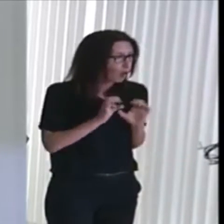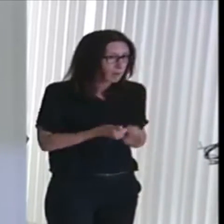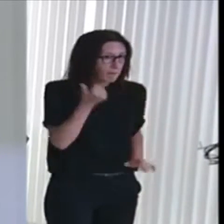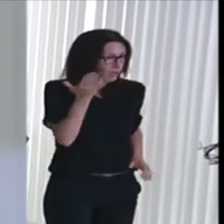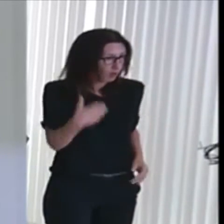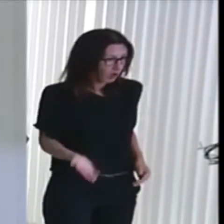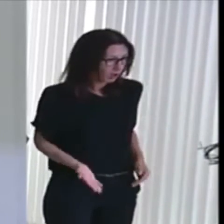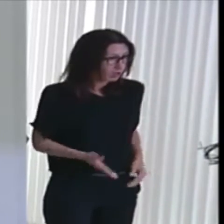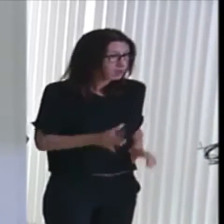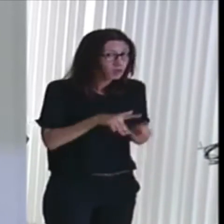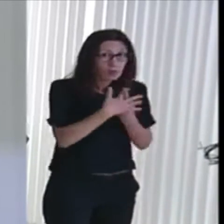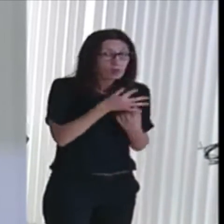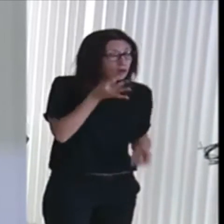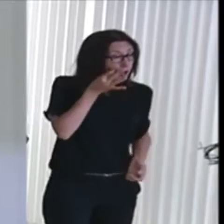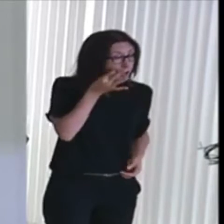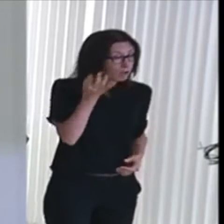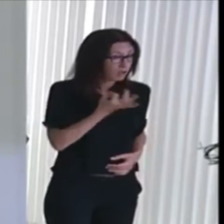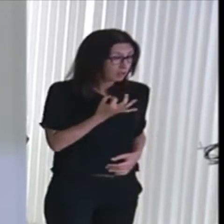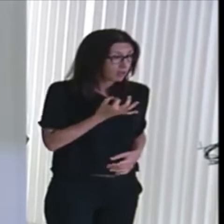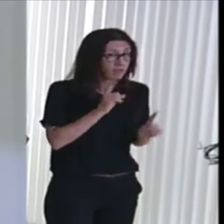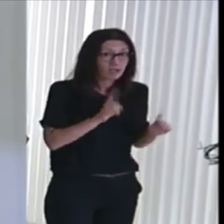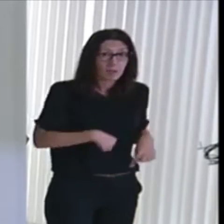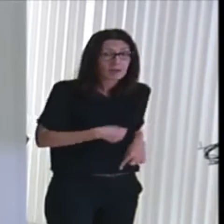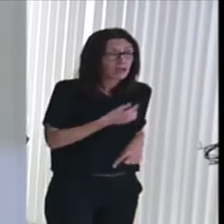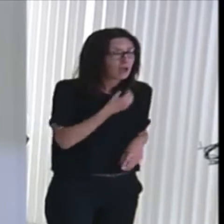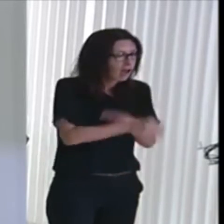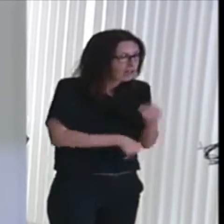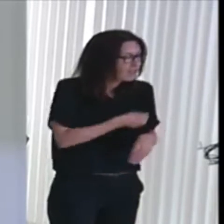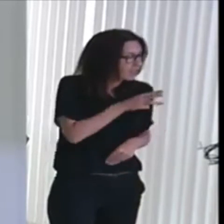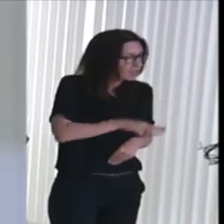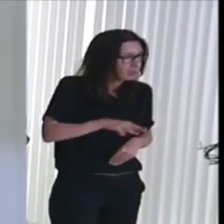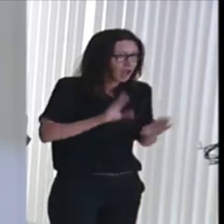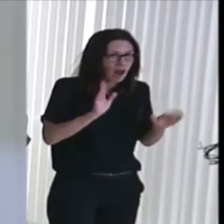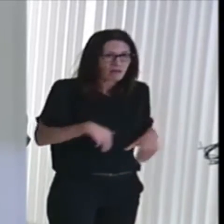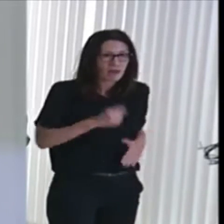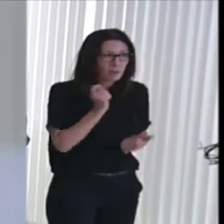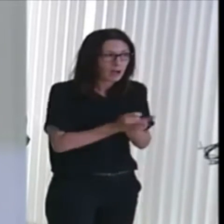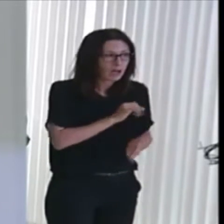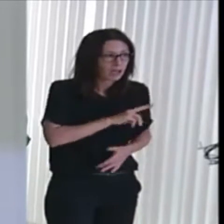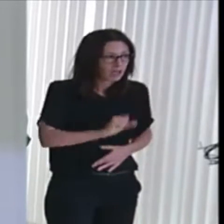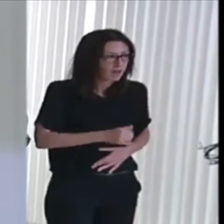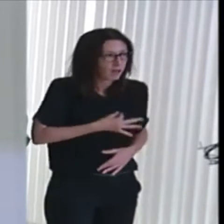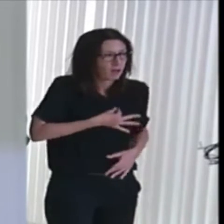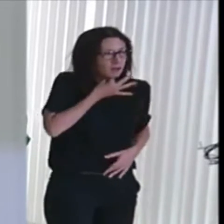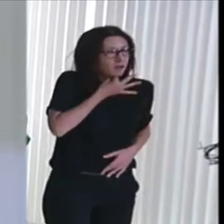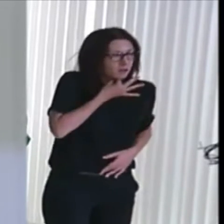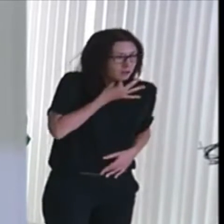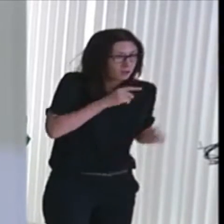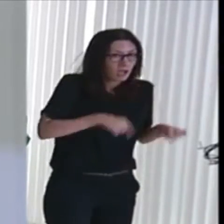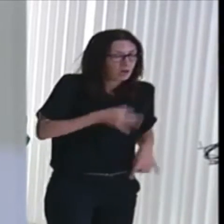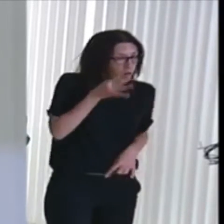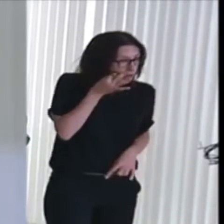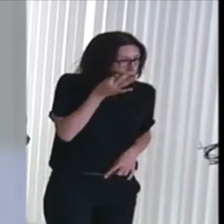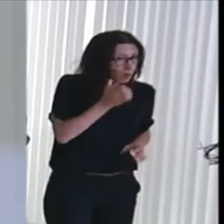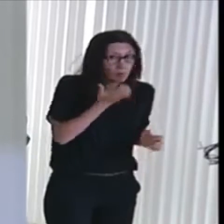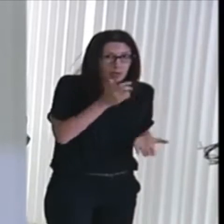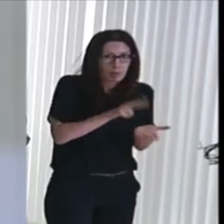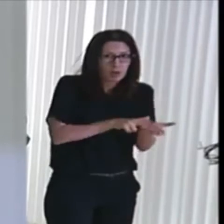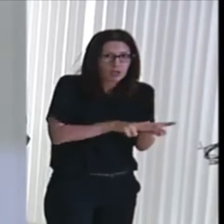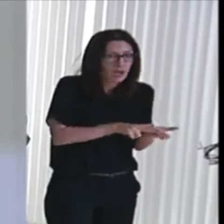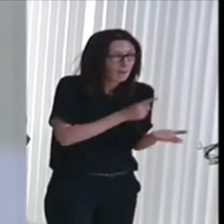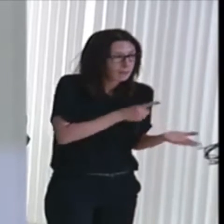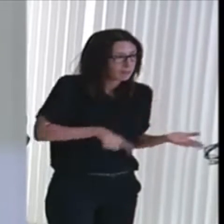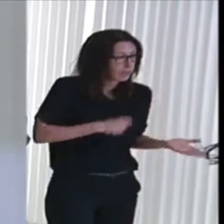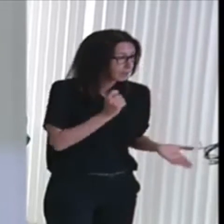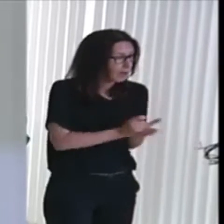La realidad es que tienes que las trimestrales, que no te llega el IVA, la realidad es que no te llega para pagar la hipoteca, y